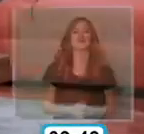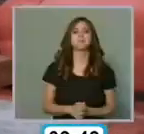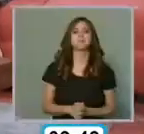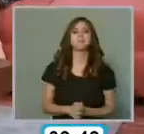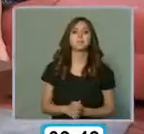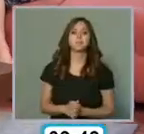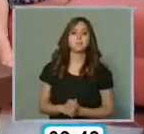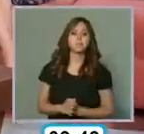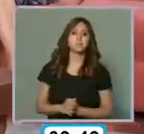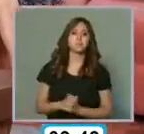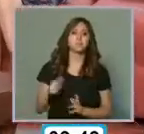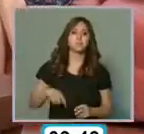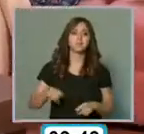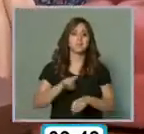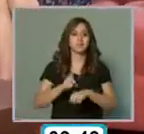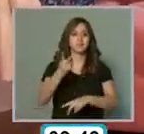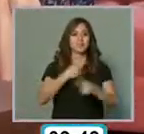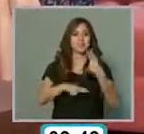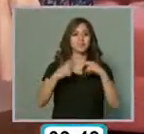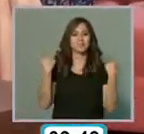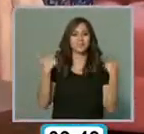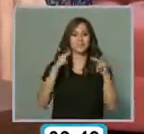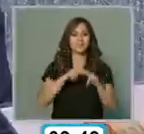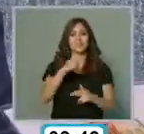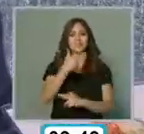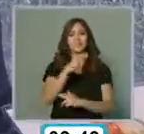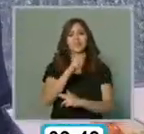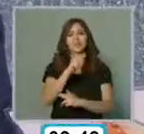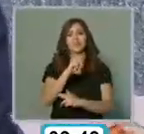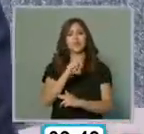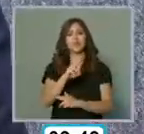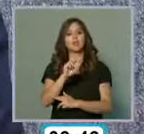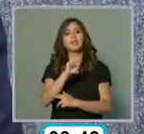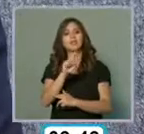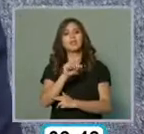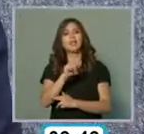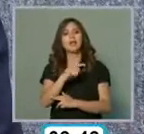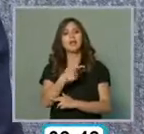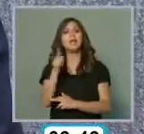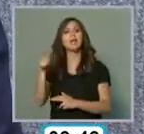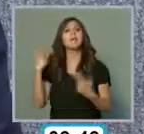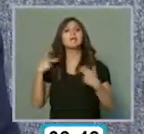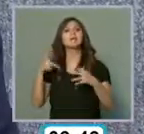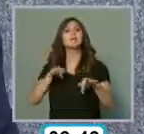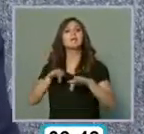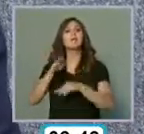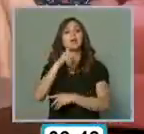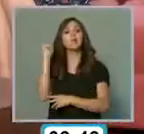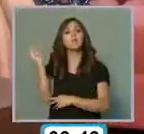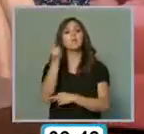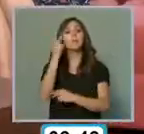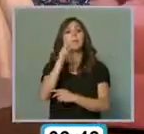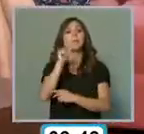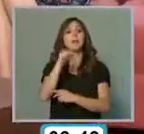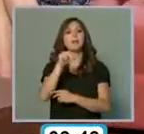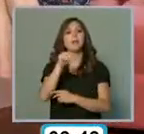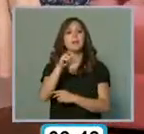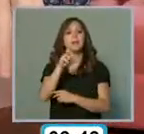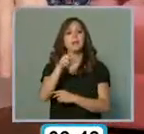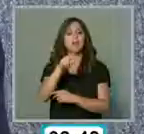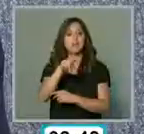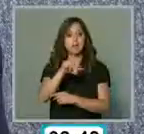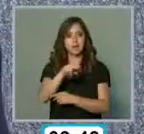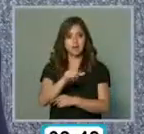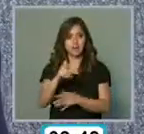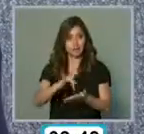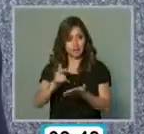Bueno, nos acompaña Héctor Zagal, profesor investigador de la Facultad de Filosofía de la Universidad Panamericana. Es un placer siempre tenerte aquí y en esta